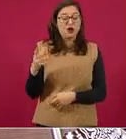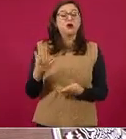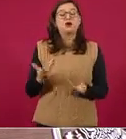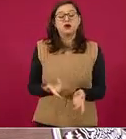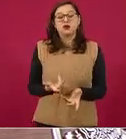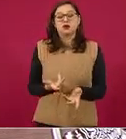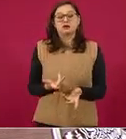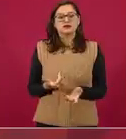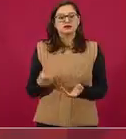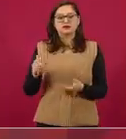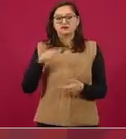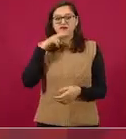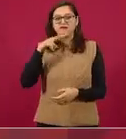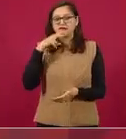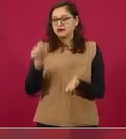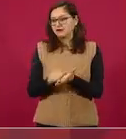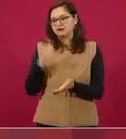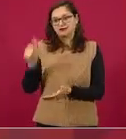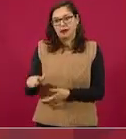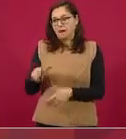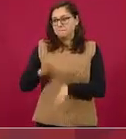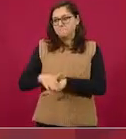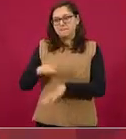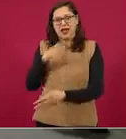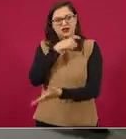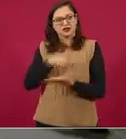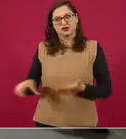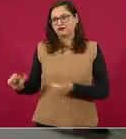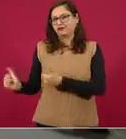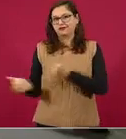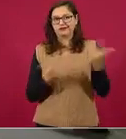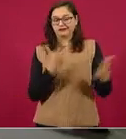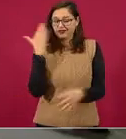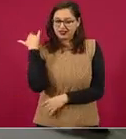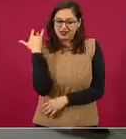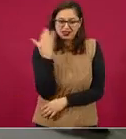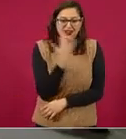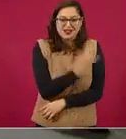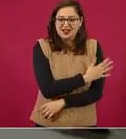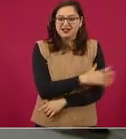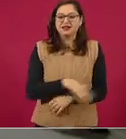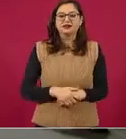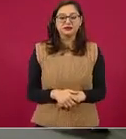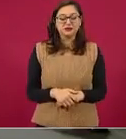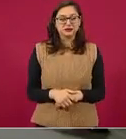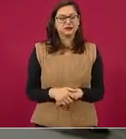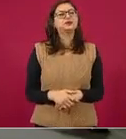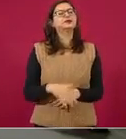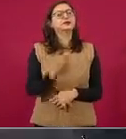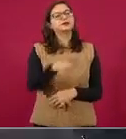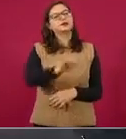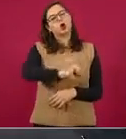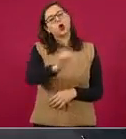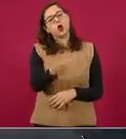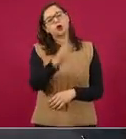se saborearon el aguacate. Y una última consulta es preguntar en temas legislativos. Este fin de